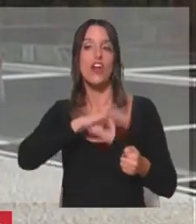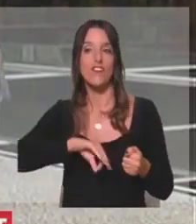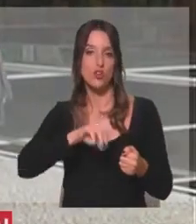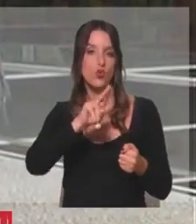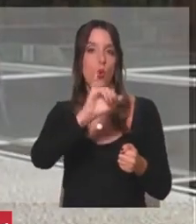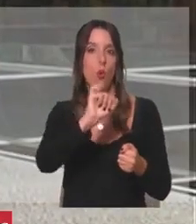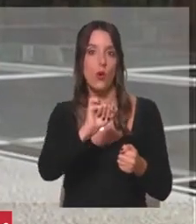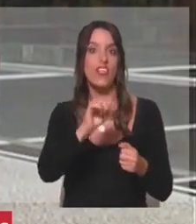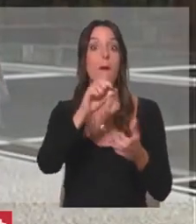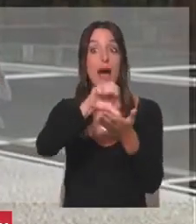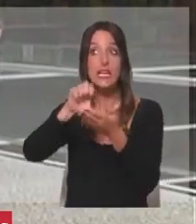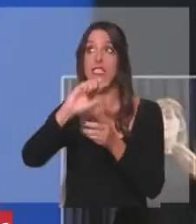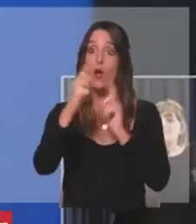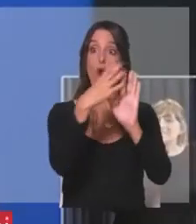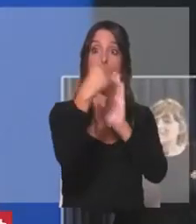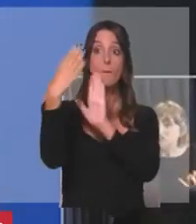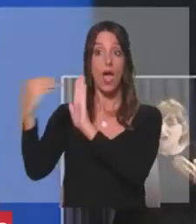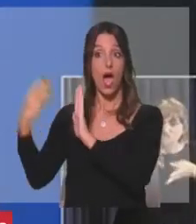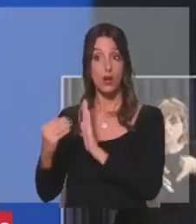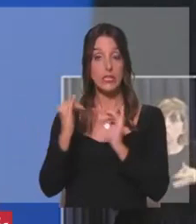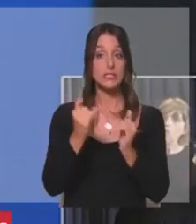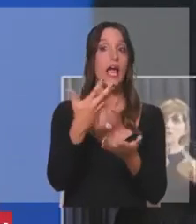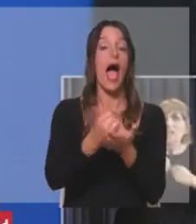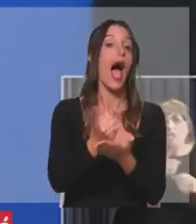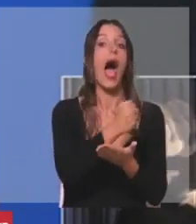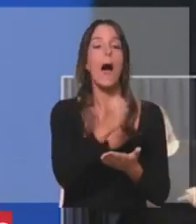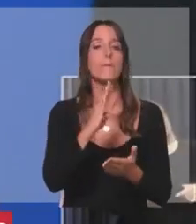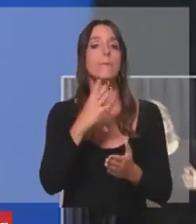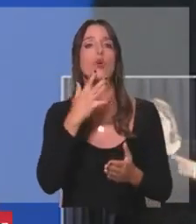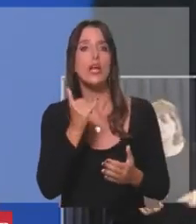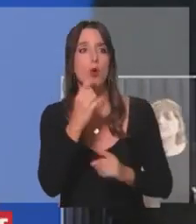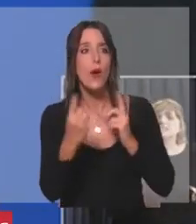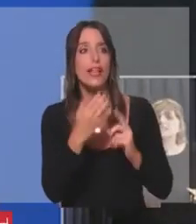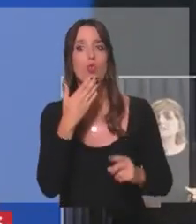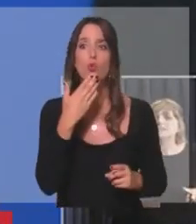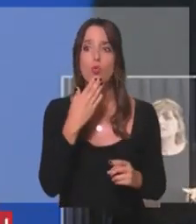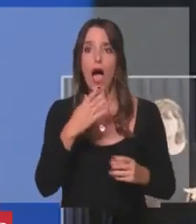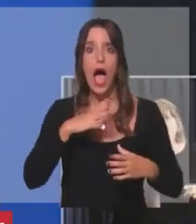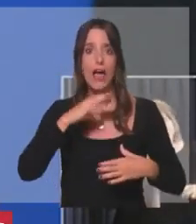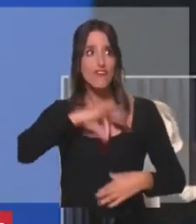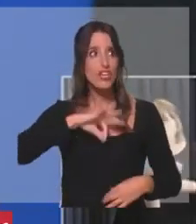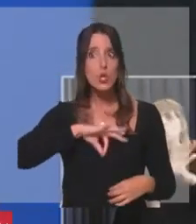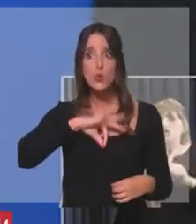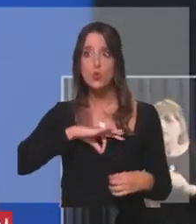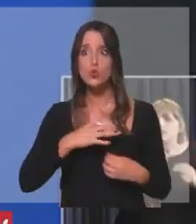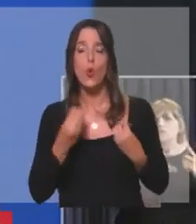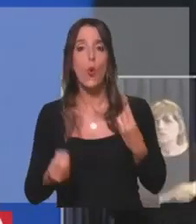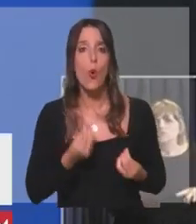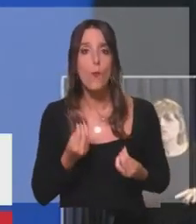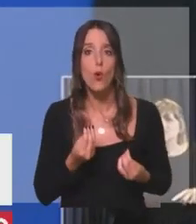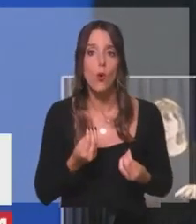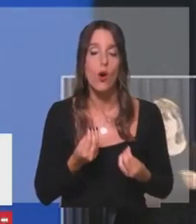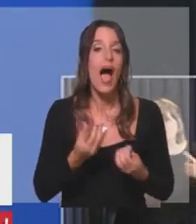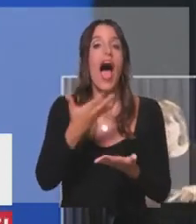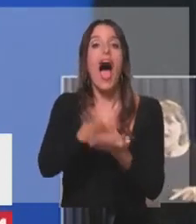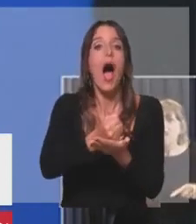pandemia en distintos países. Cualquiera que tenga la sospecha de que tiene el coronavirus va a bajar la